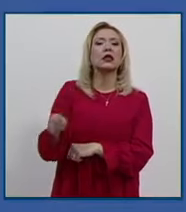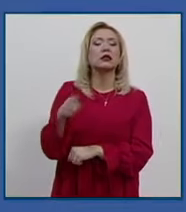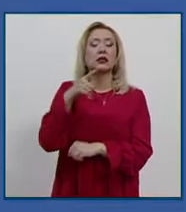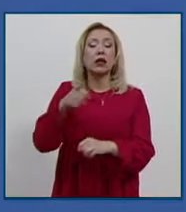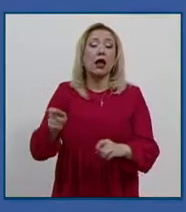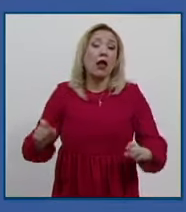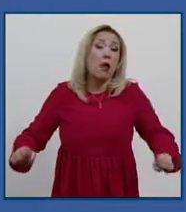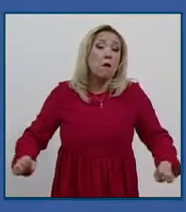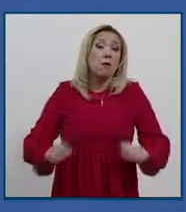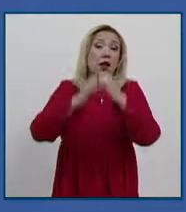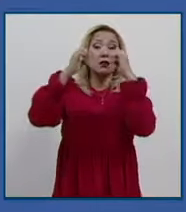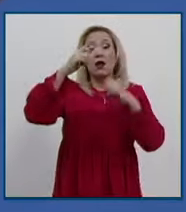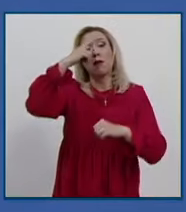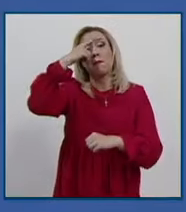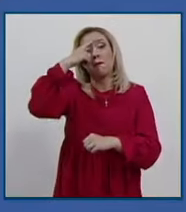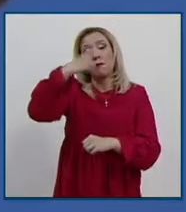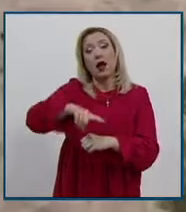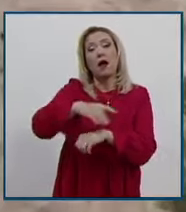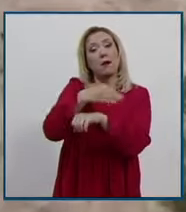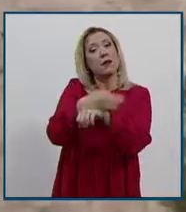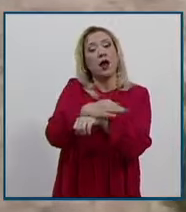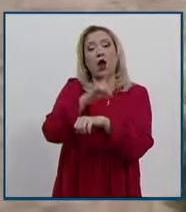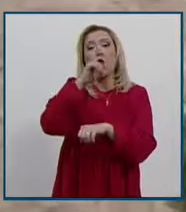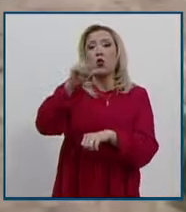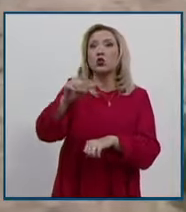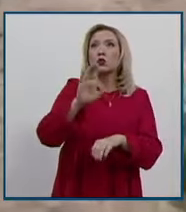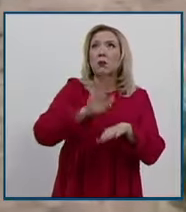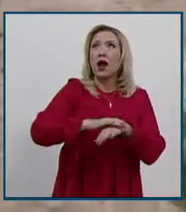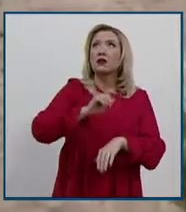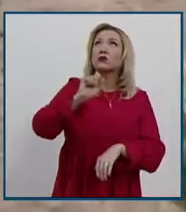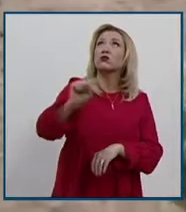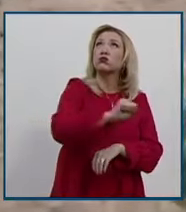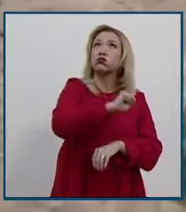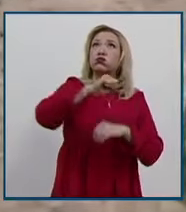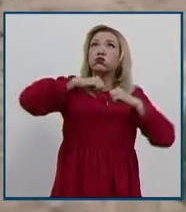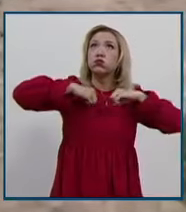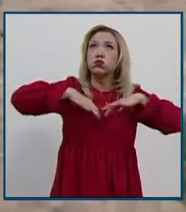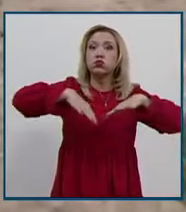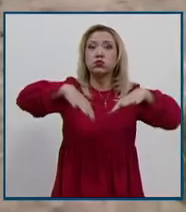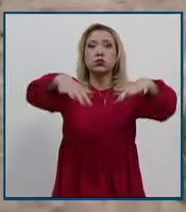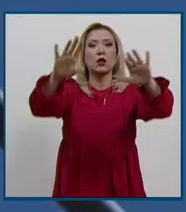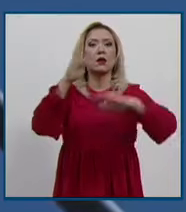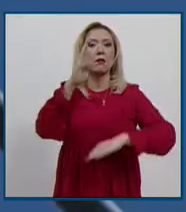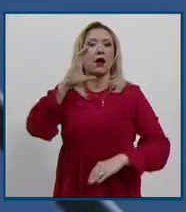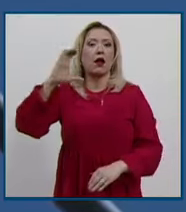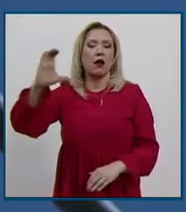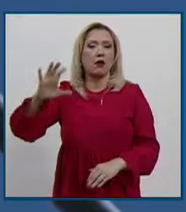emergencia para la contratación de potencia en el sistema eléctrico de Baja